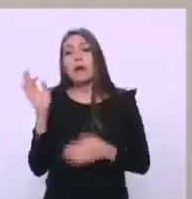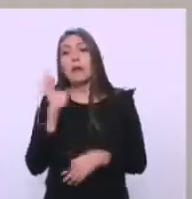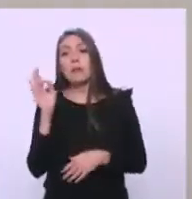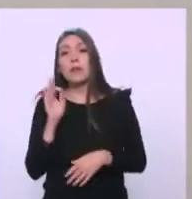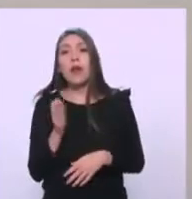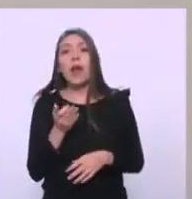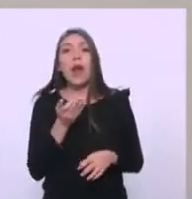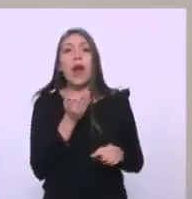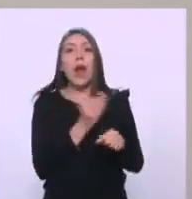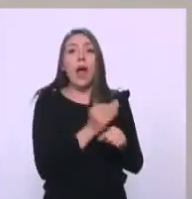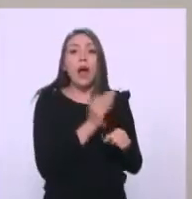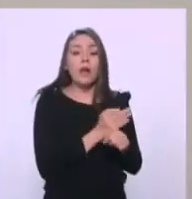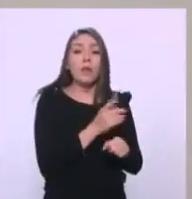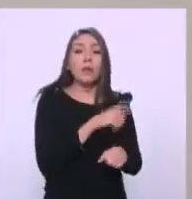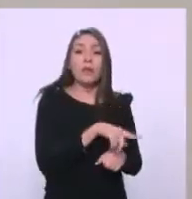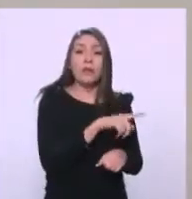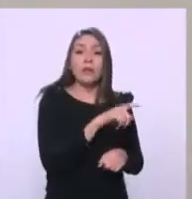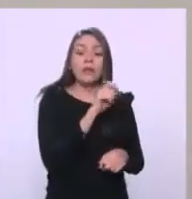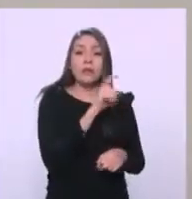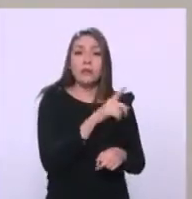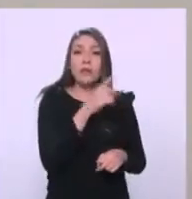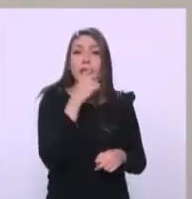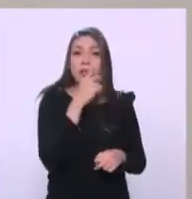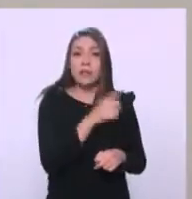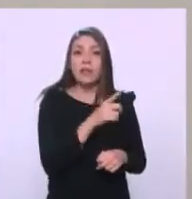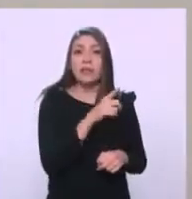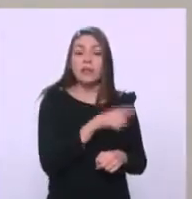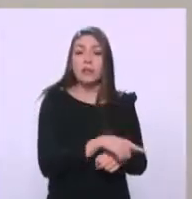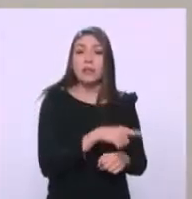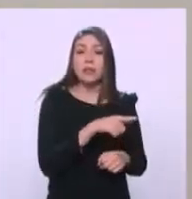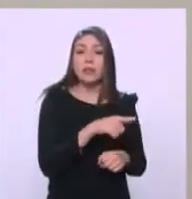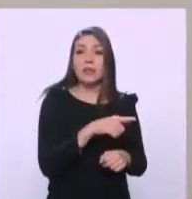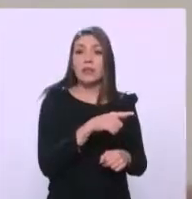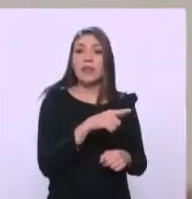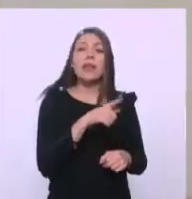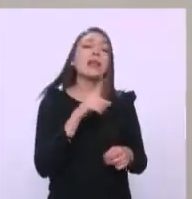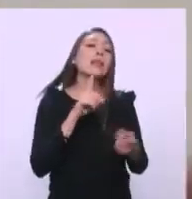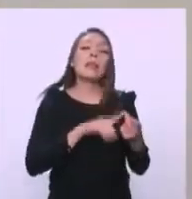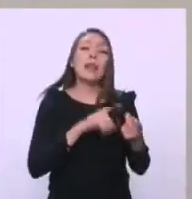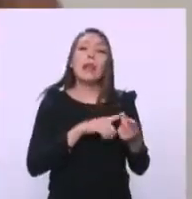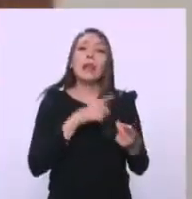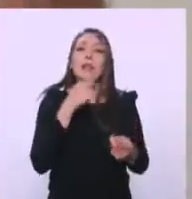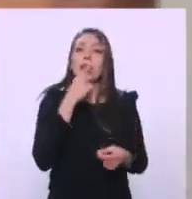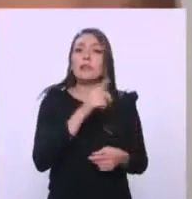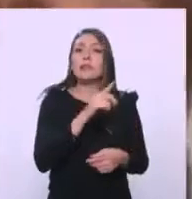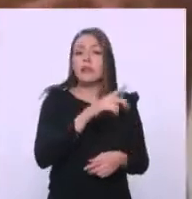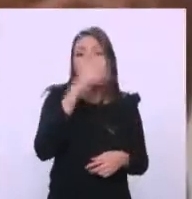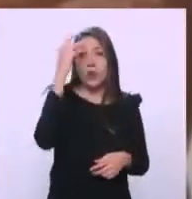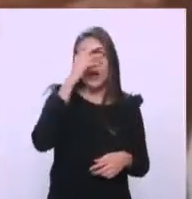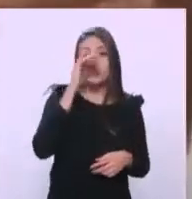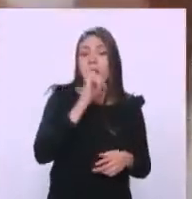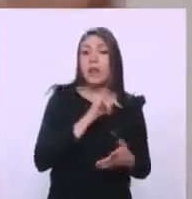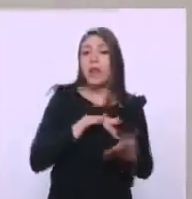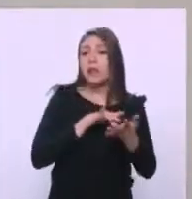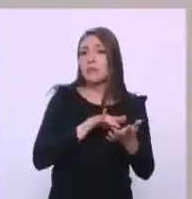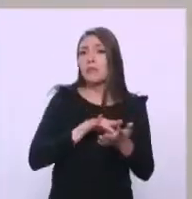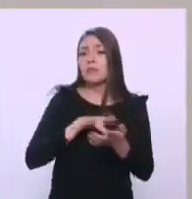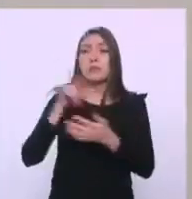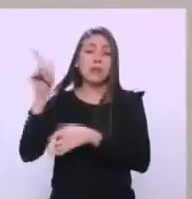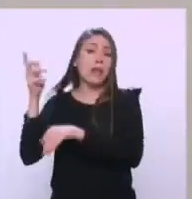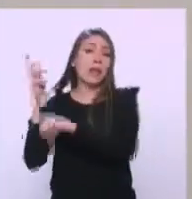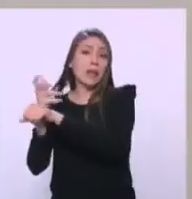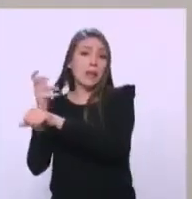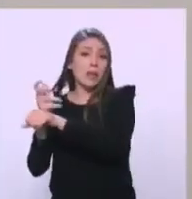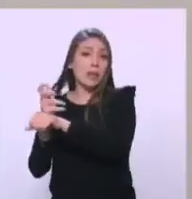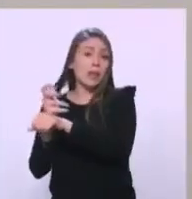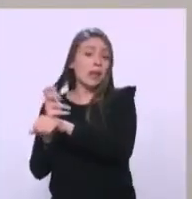pareciera que es razonable censurar a Trump, pero aquí en México en 2021, ¿quién va a decidir? Porque lo que pasa en Estados Unidos va a pasar